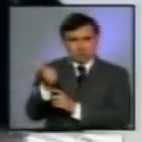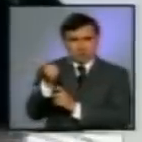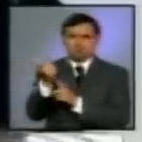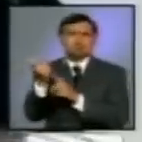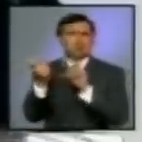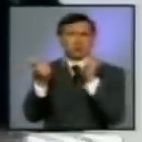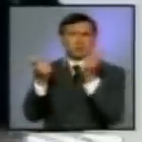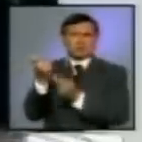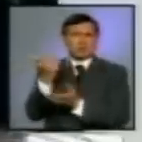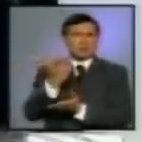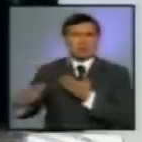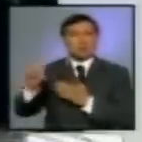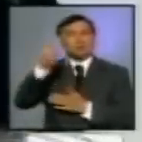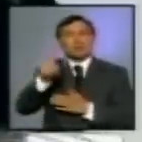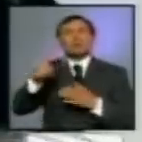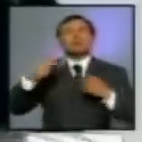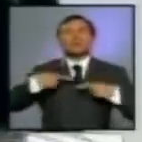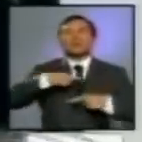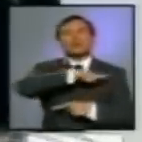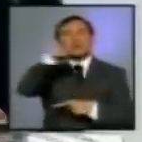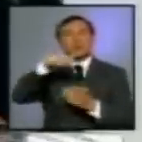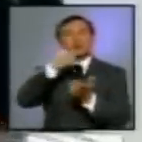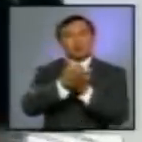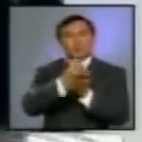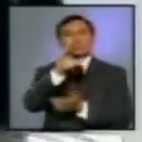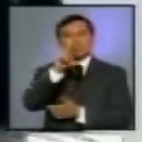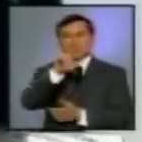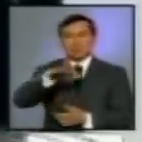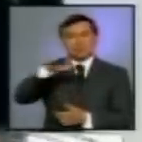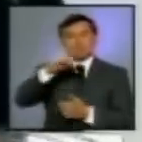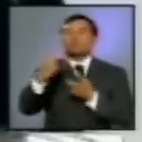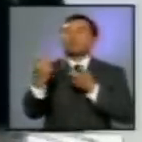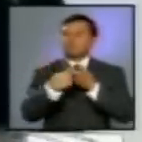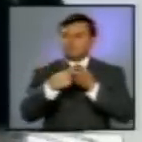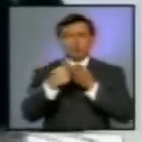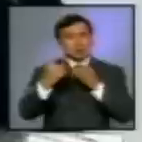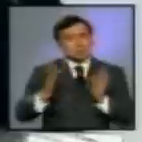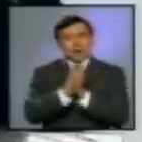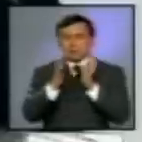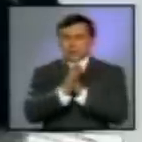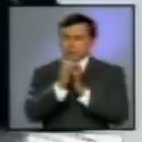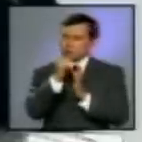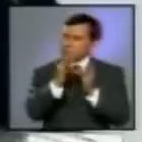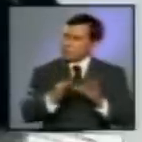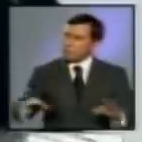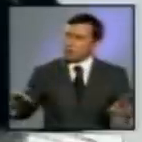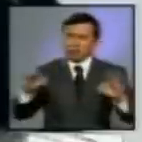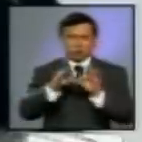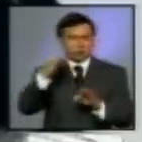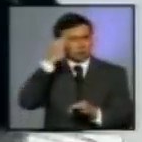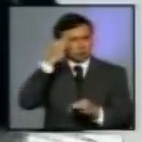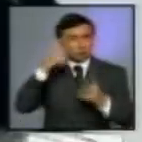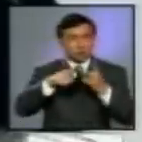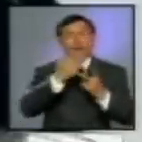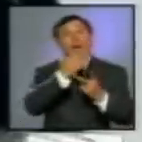sociedad civil resulta sin duda indispensable. Pero la otra agenda en la que no voy a rendir a